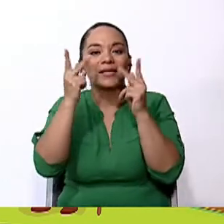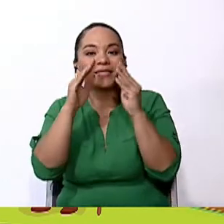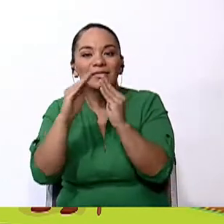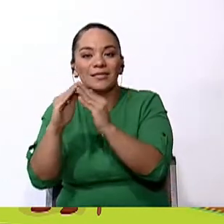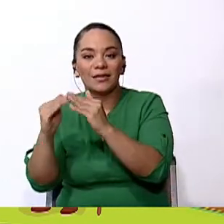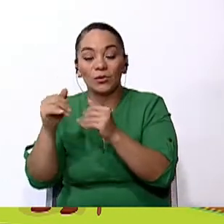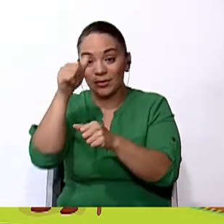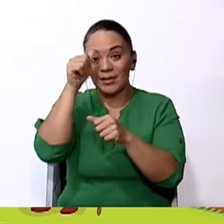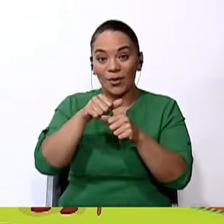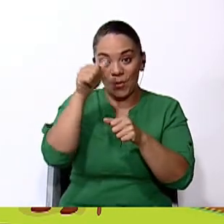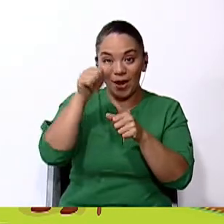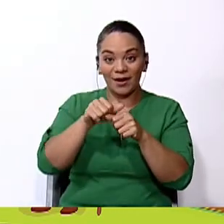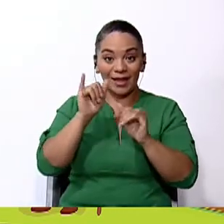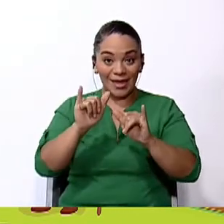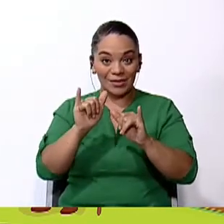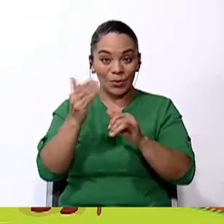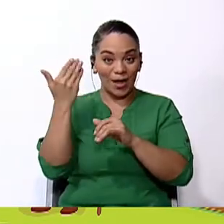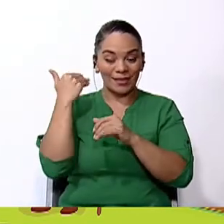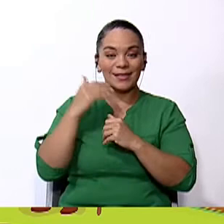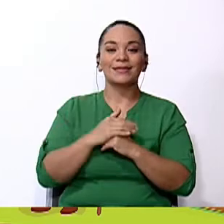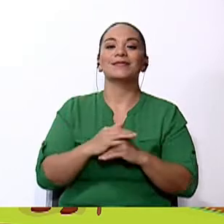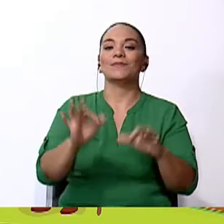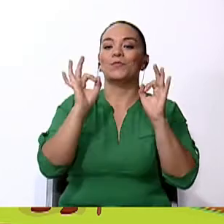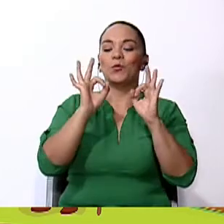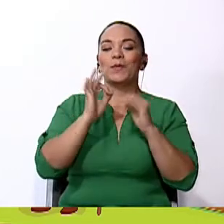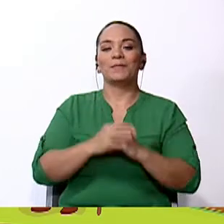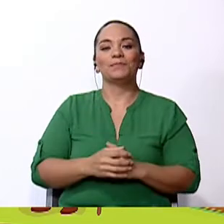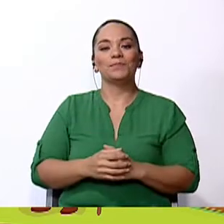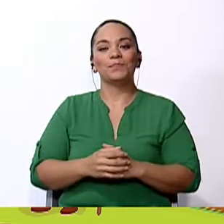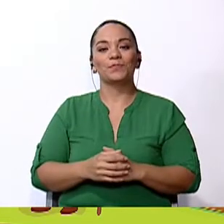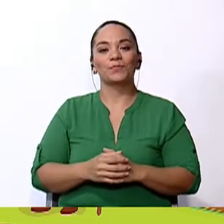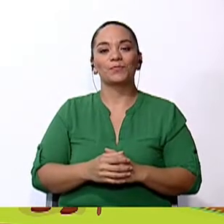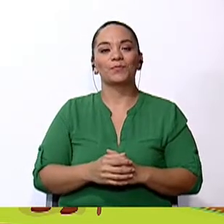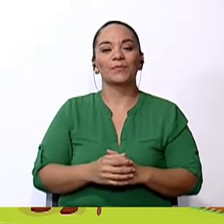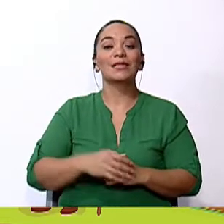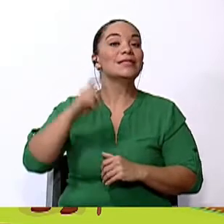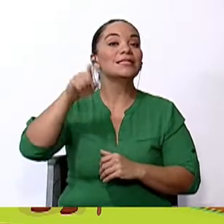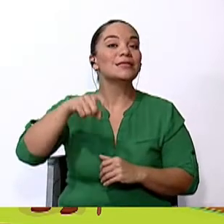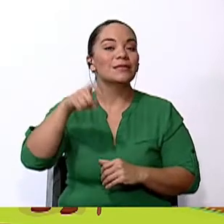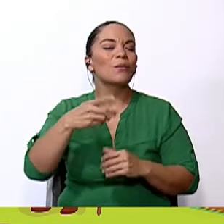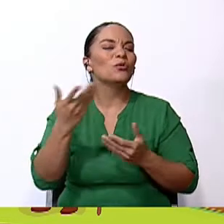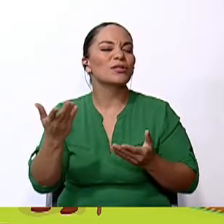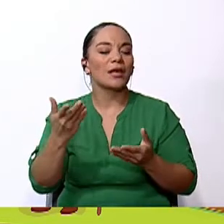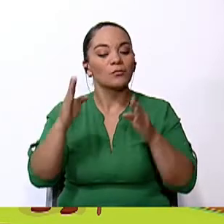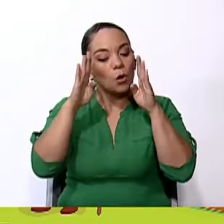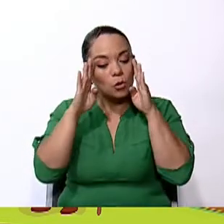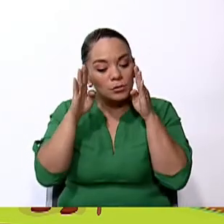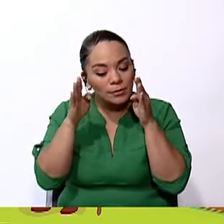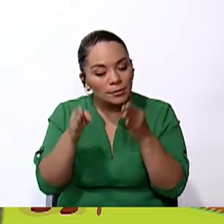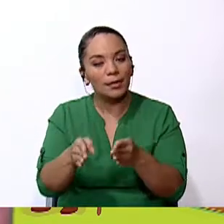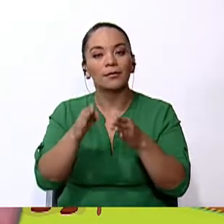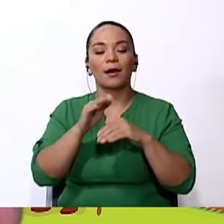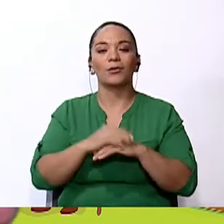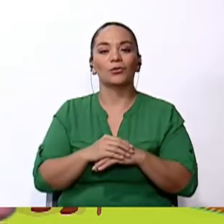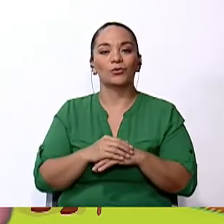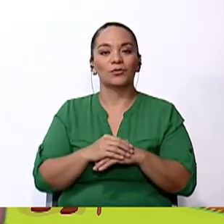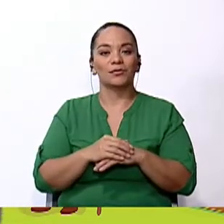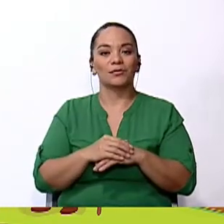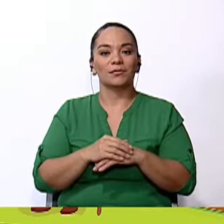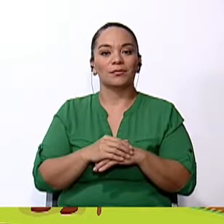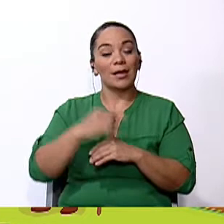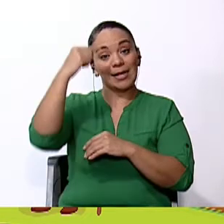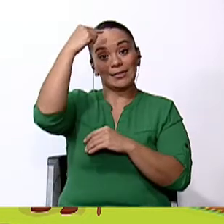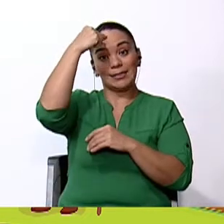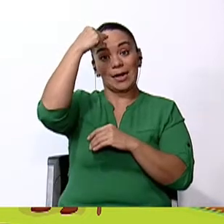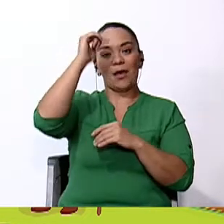vecino. ¿Recuerdan que eso hicimos? Bueno, necesitamos concentrarnos, pero para concentrarnos, nuestro cerebro es